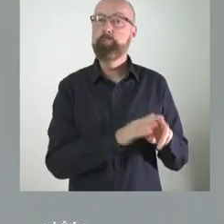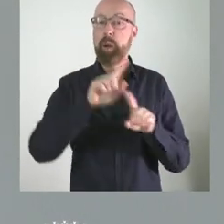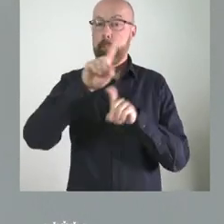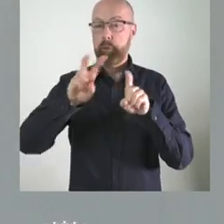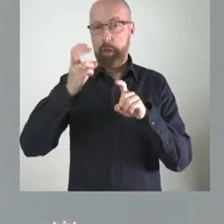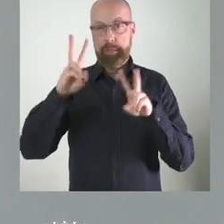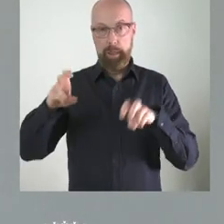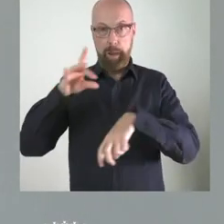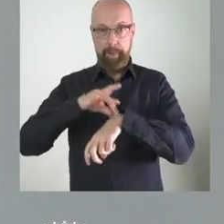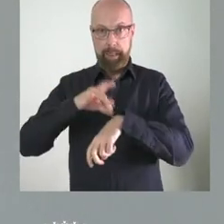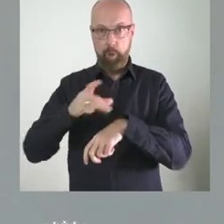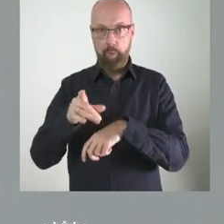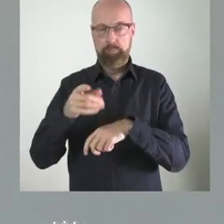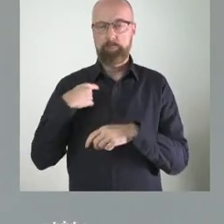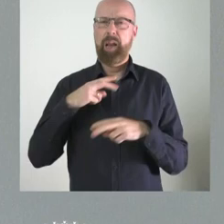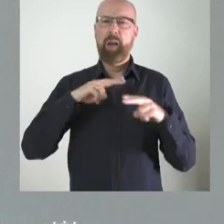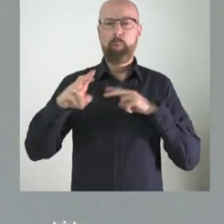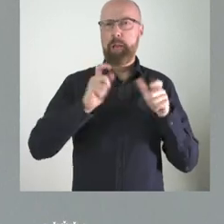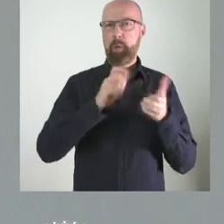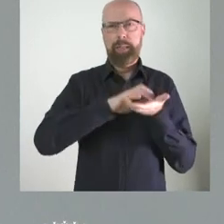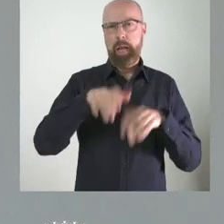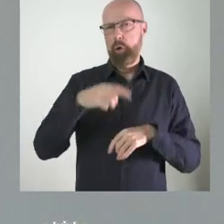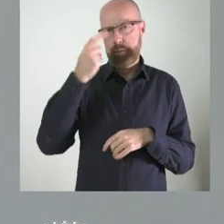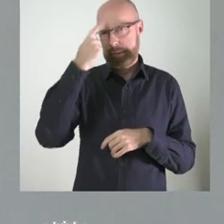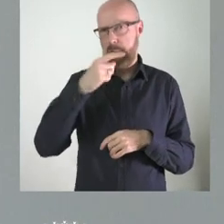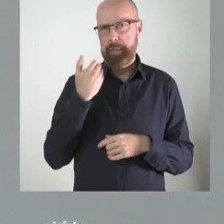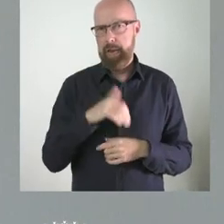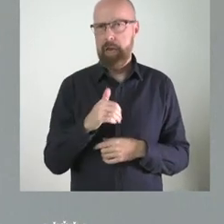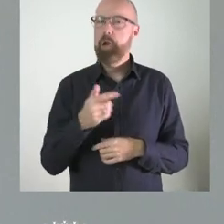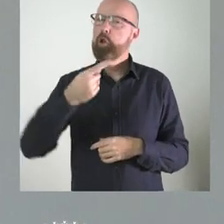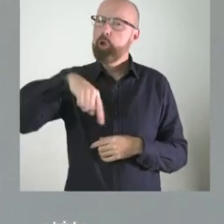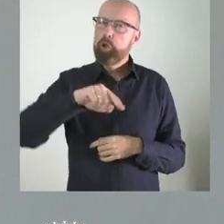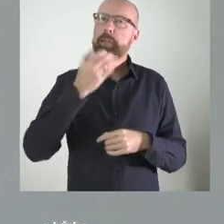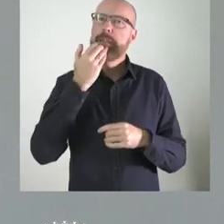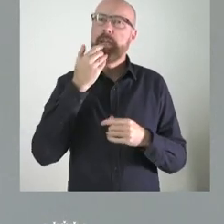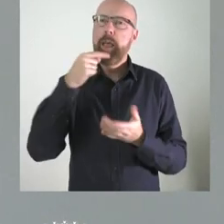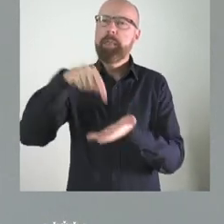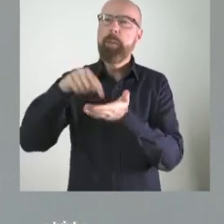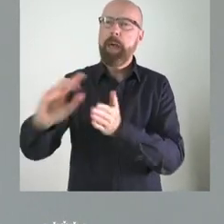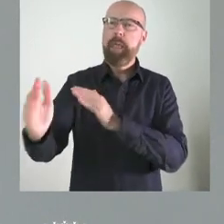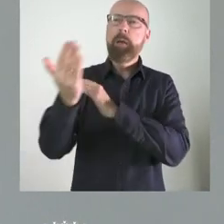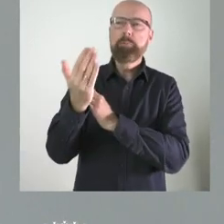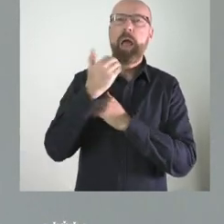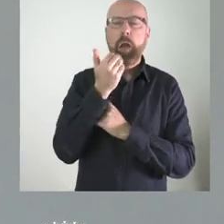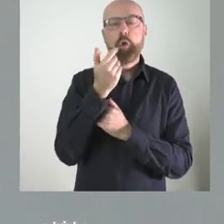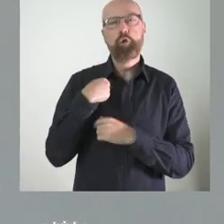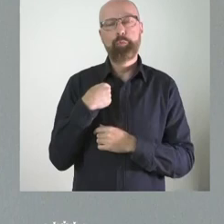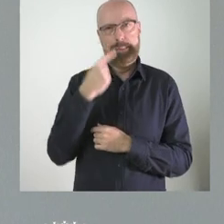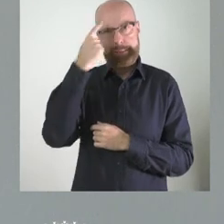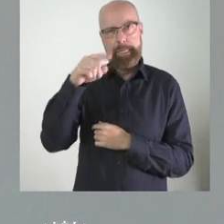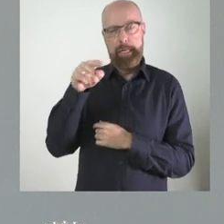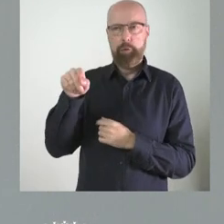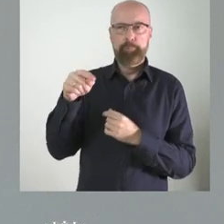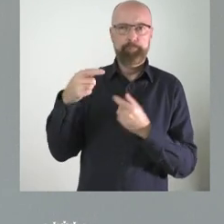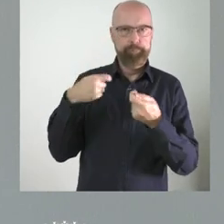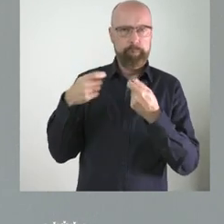la posición de la judicación de ustedes la conocen por supuesto que somos sensibles a las demandas y a las condiciones de Los profesionales sanitarios pero también pensamos en